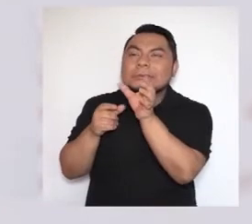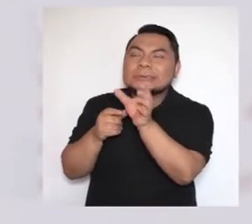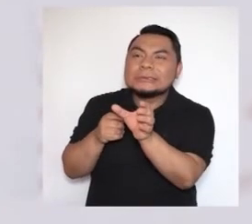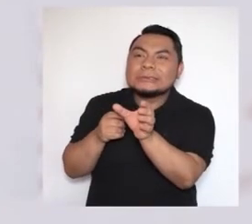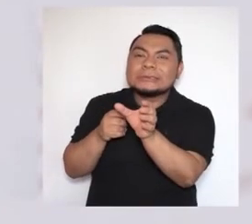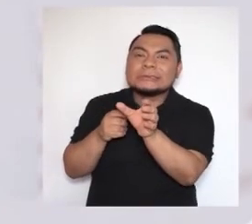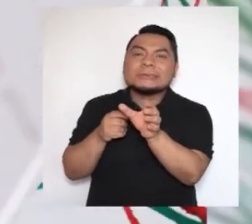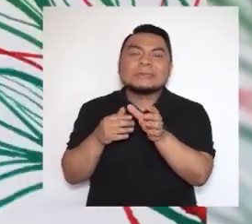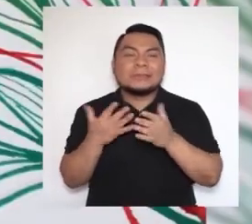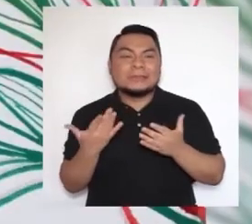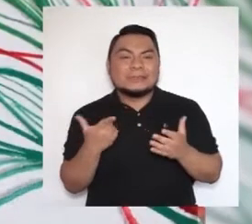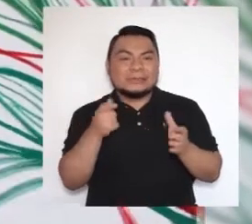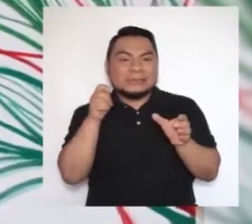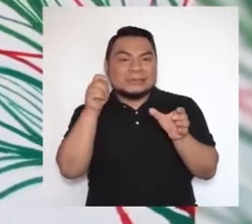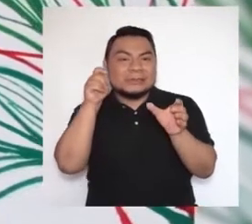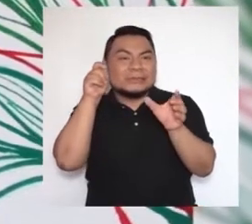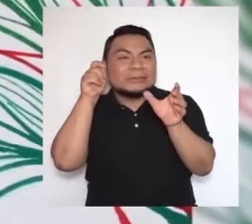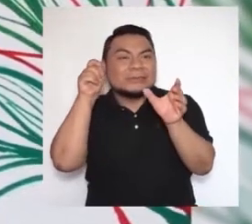el tronco.